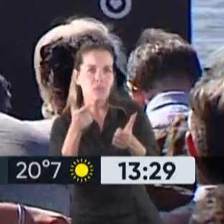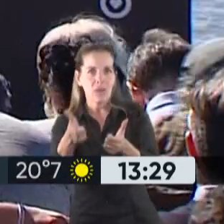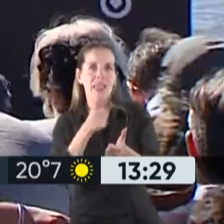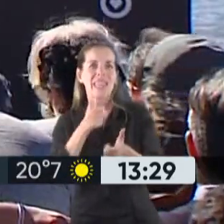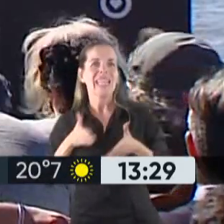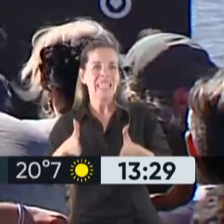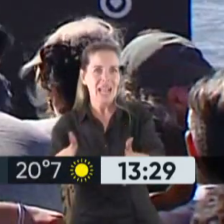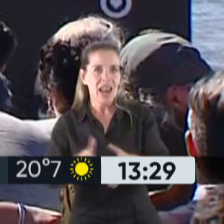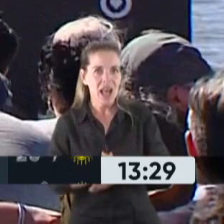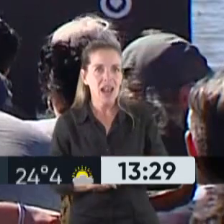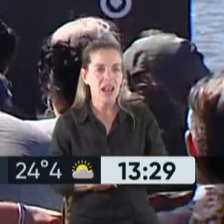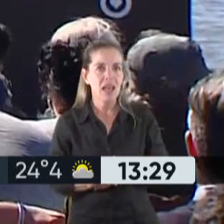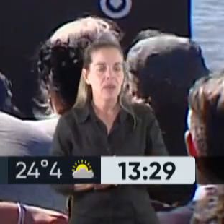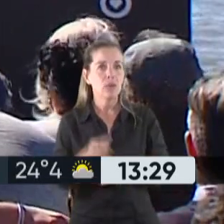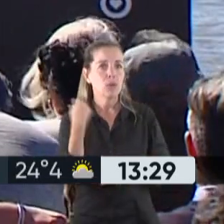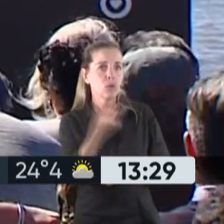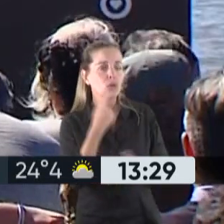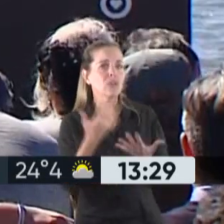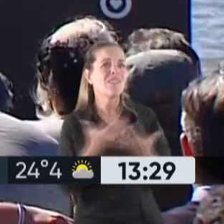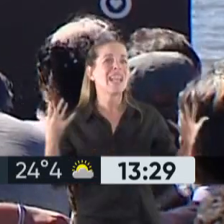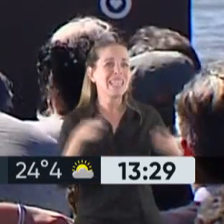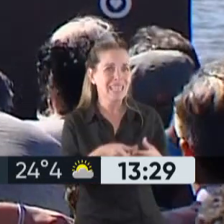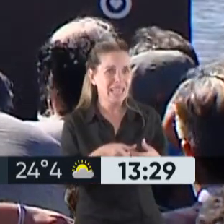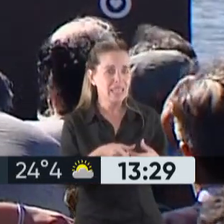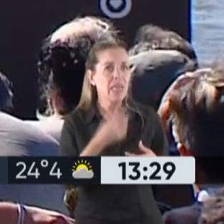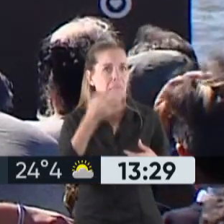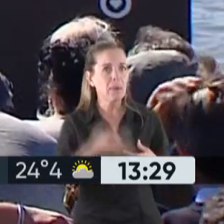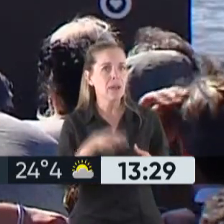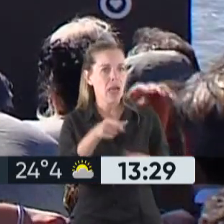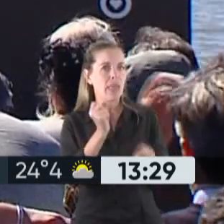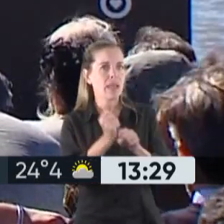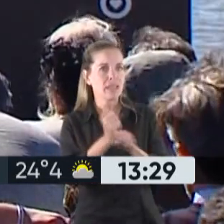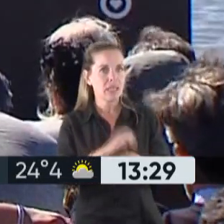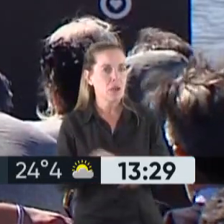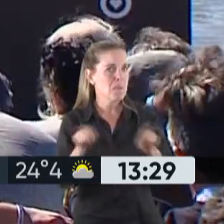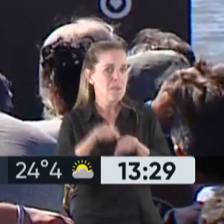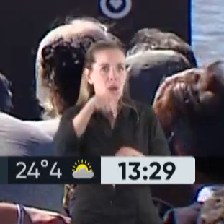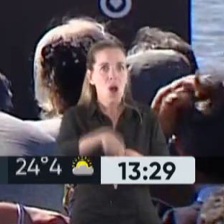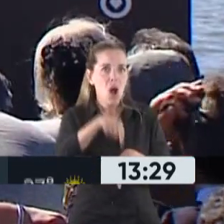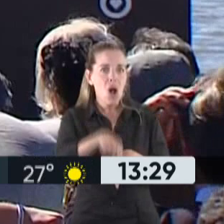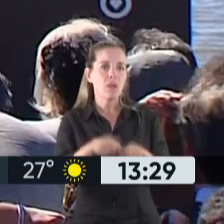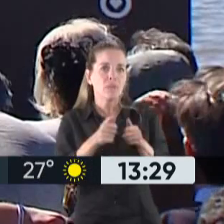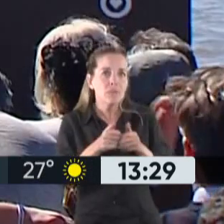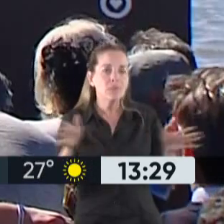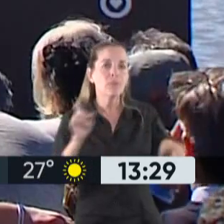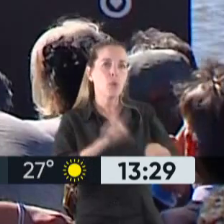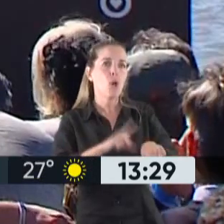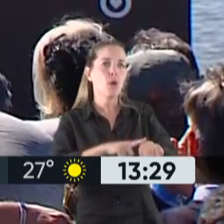Y felices de hacerlo, felices de hacerlo. Así como hoy ponemos en marcha un nuevo